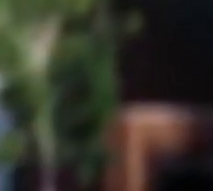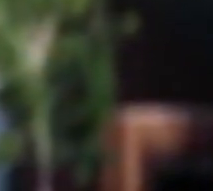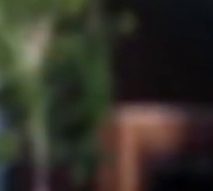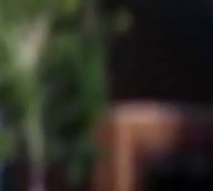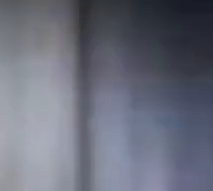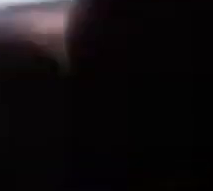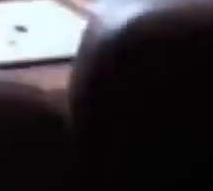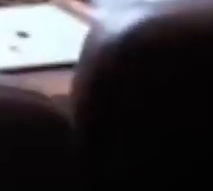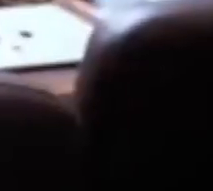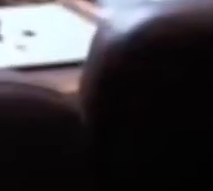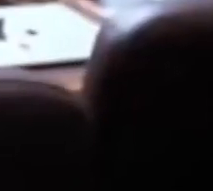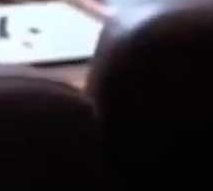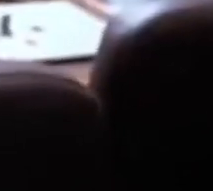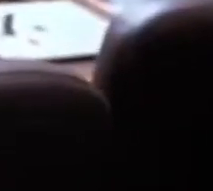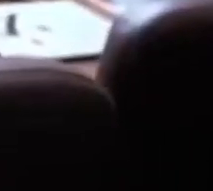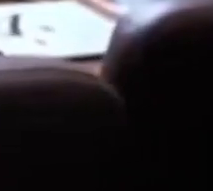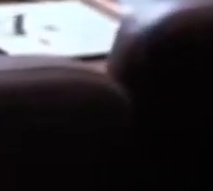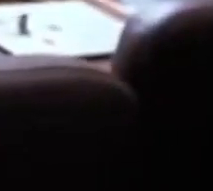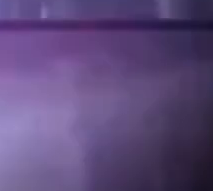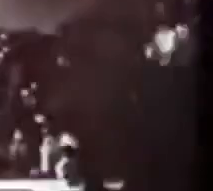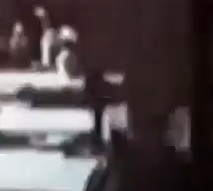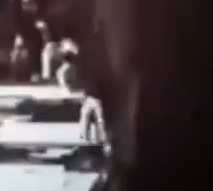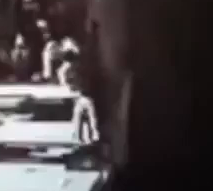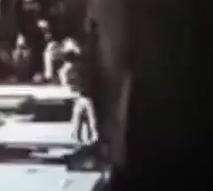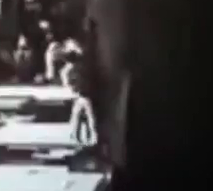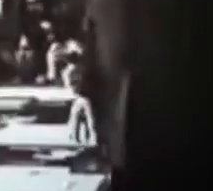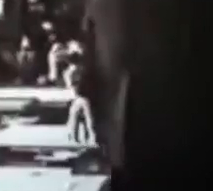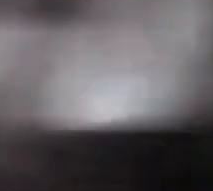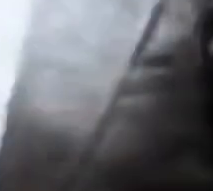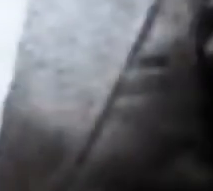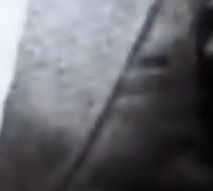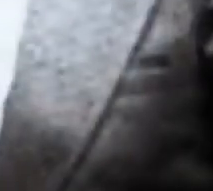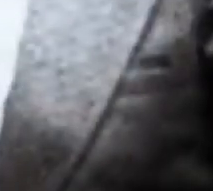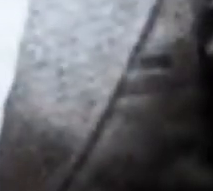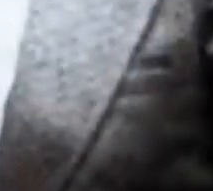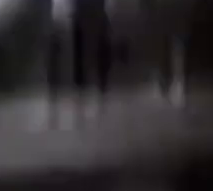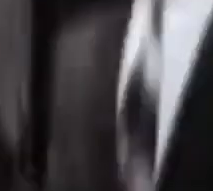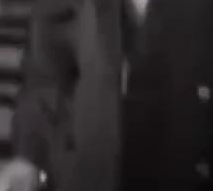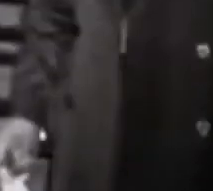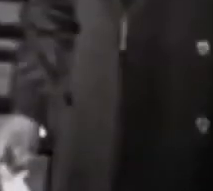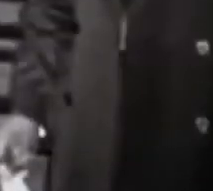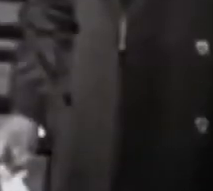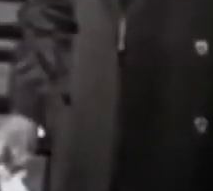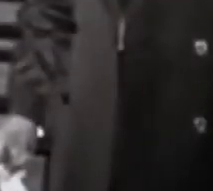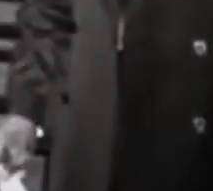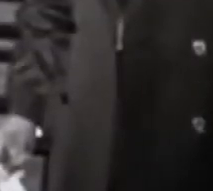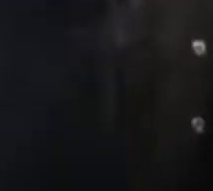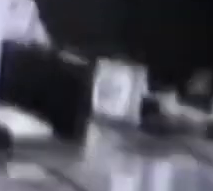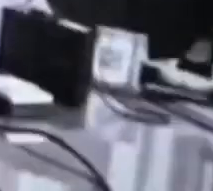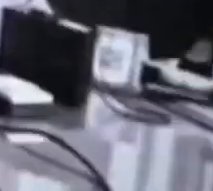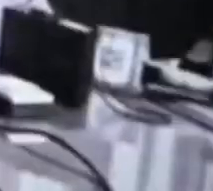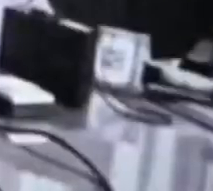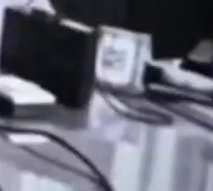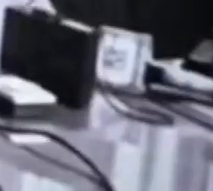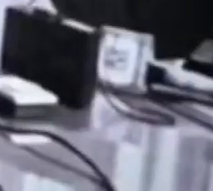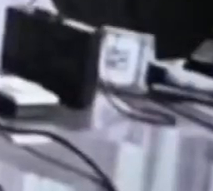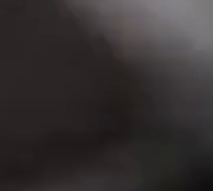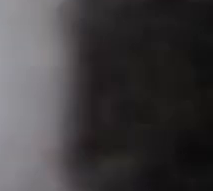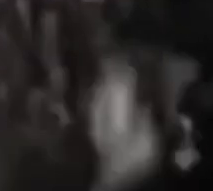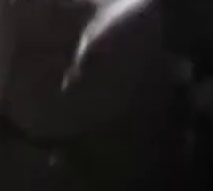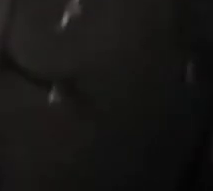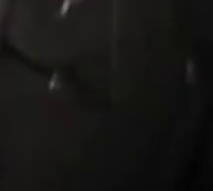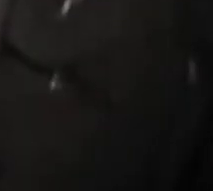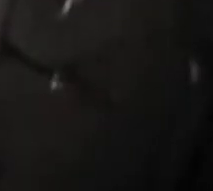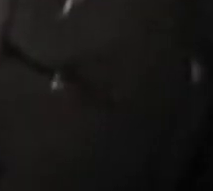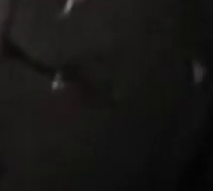beneficio. Cada uno de los congresistas y miembros de esta institución que han pasado a lo largo del tiempo por nuestra